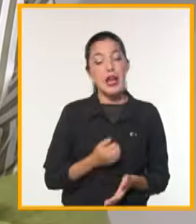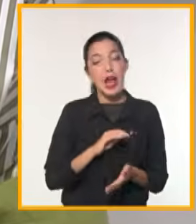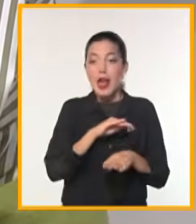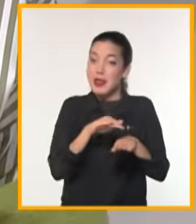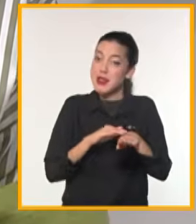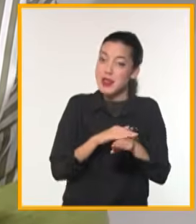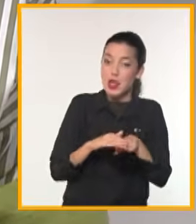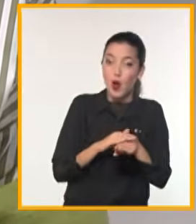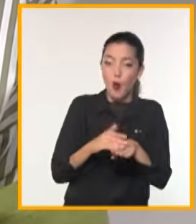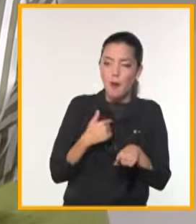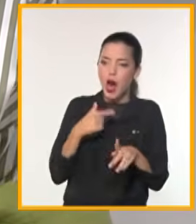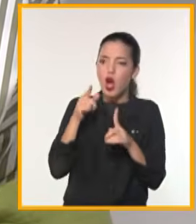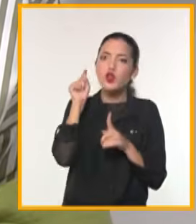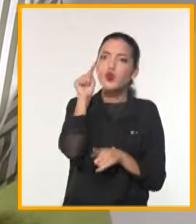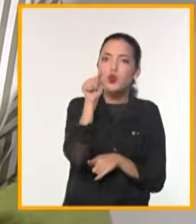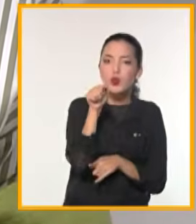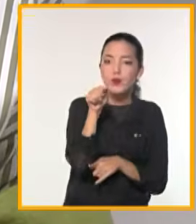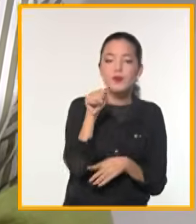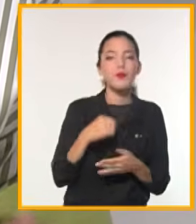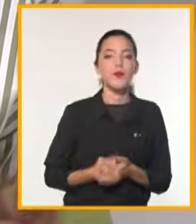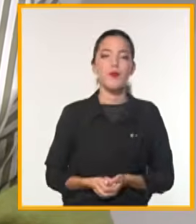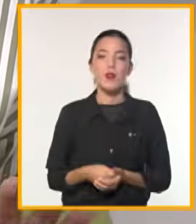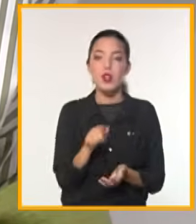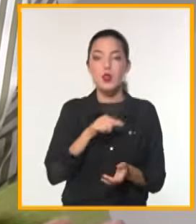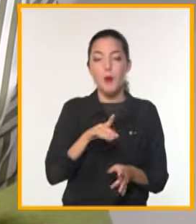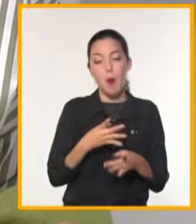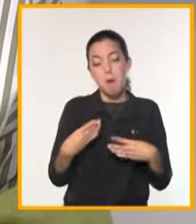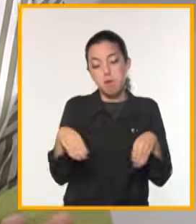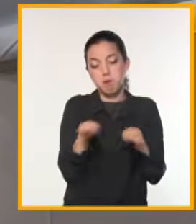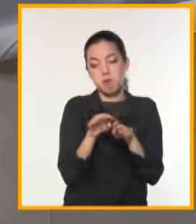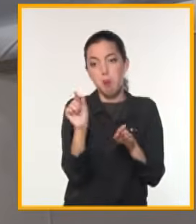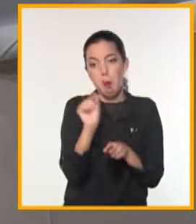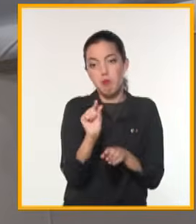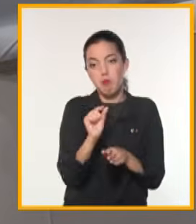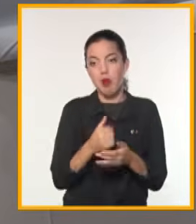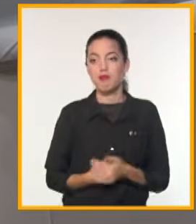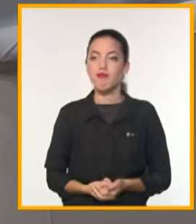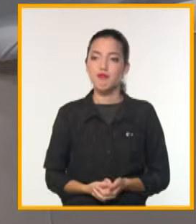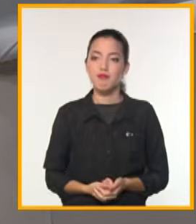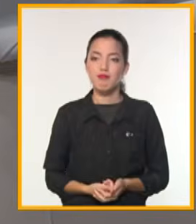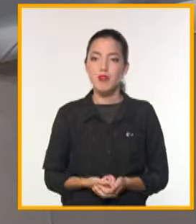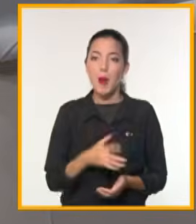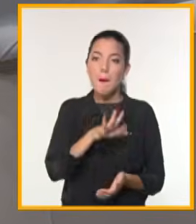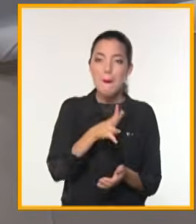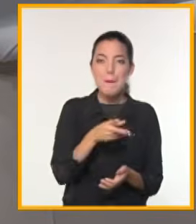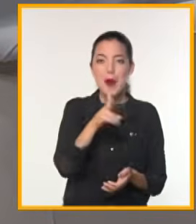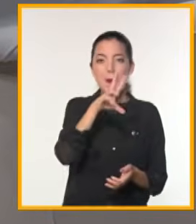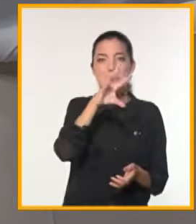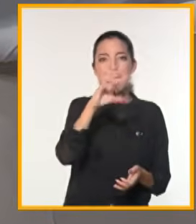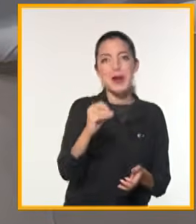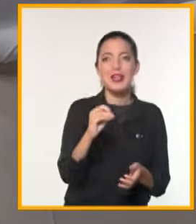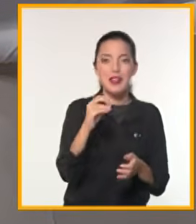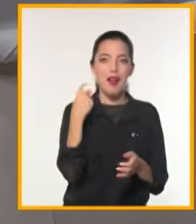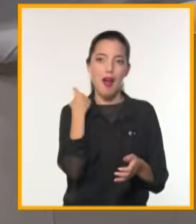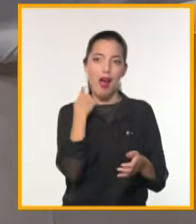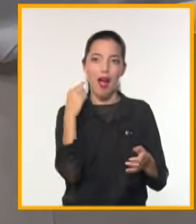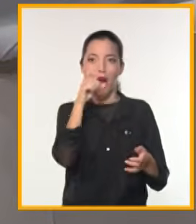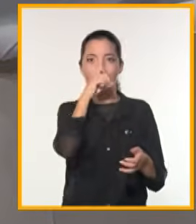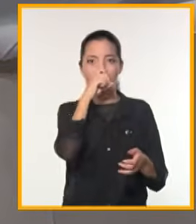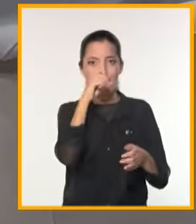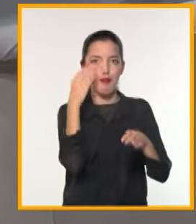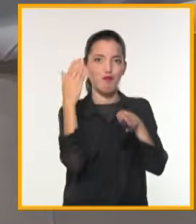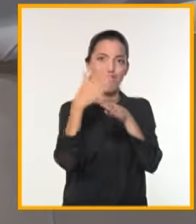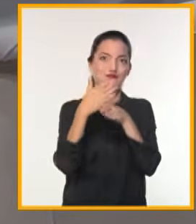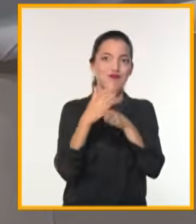hace muchos años y que además somos casi contemporáneos, como 20 años de diferencia. Casi nada.